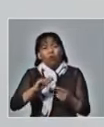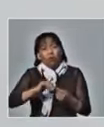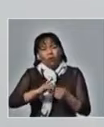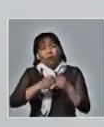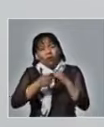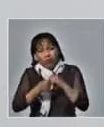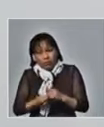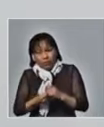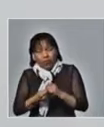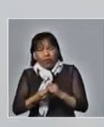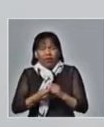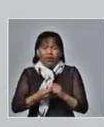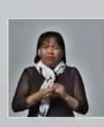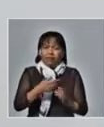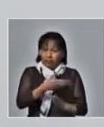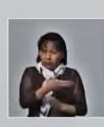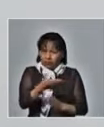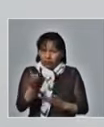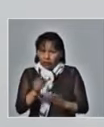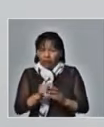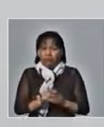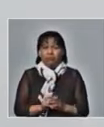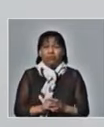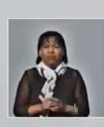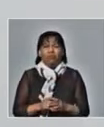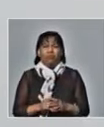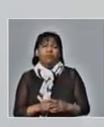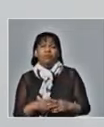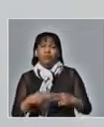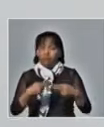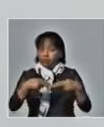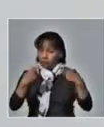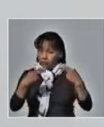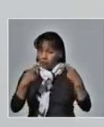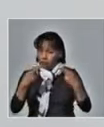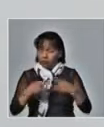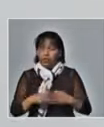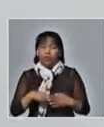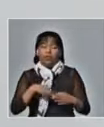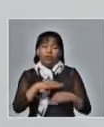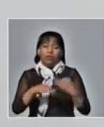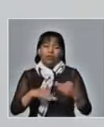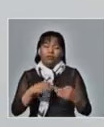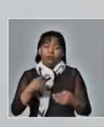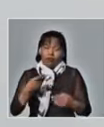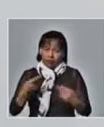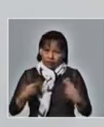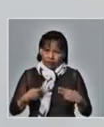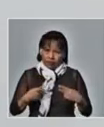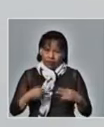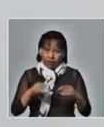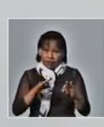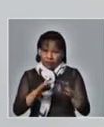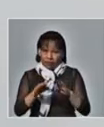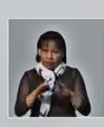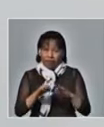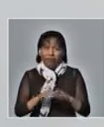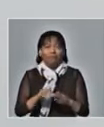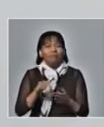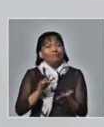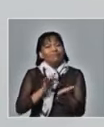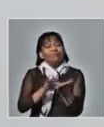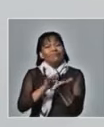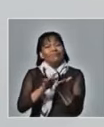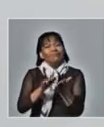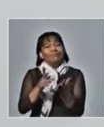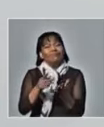cultivos, capacitación, comercialización. Y a los pequeños productores les tengo una buena noticia. Vamos a apoyarlos con